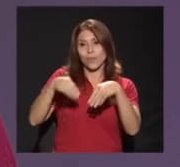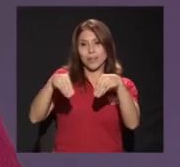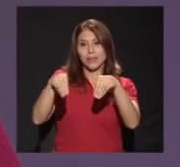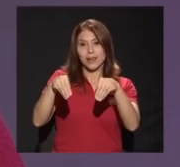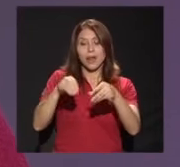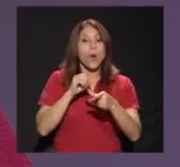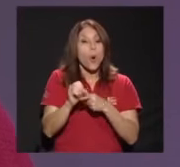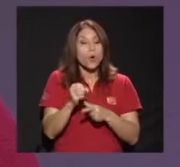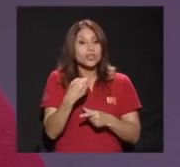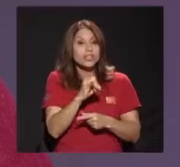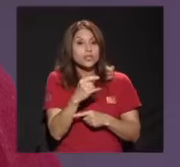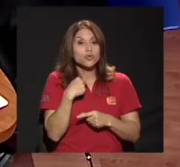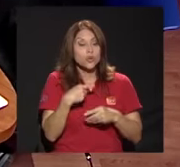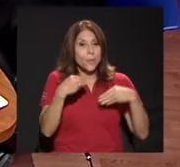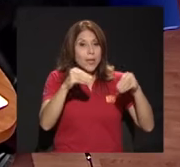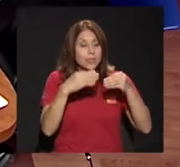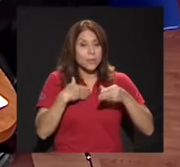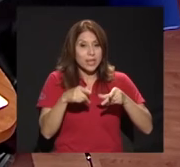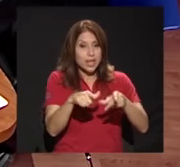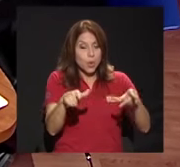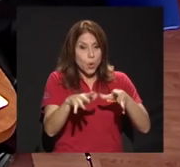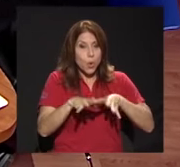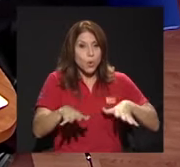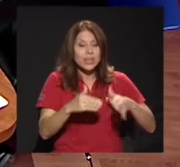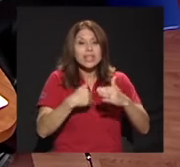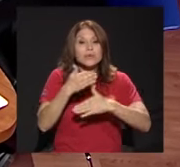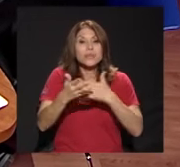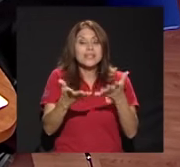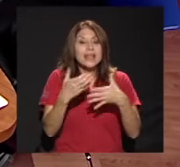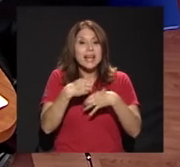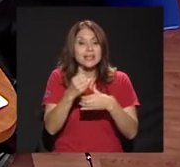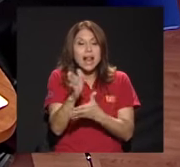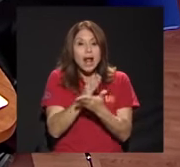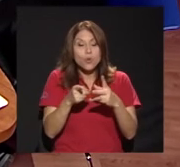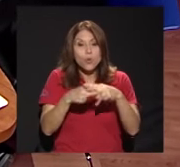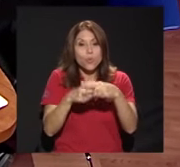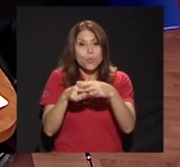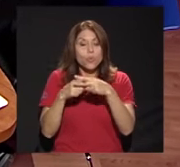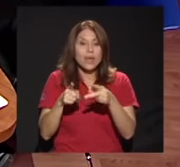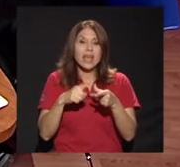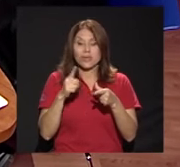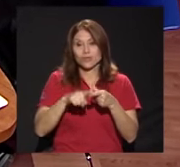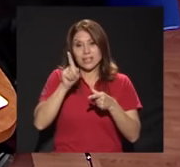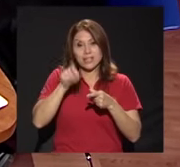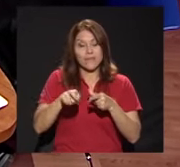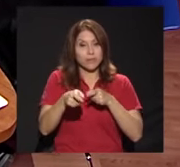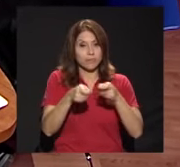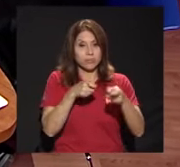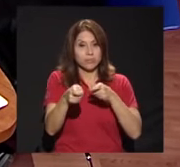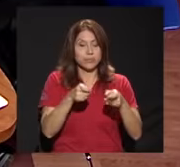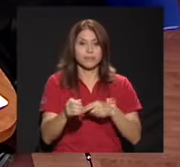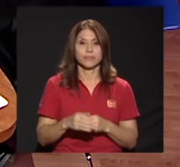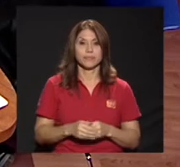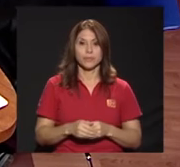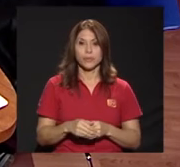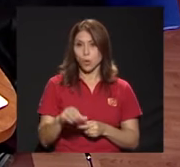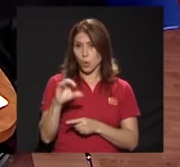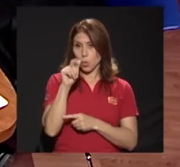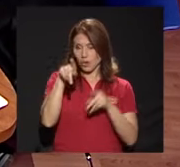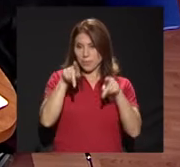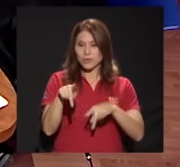que solicitarlo. Bien, vamos, dice Manuel, ¿cuál es la legislación respecto de las asadas? ¿Qué leyes hay para proteger las cuencas